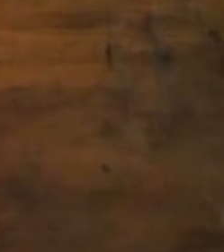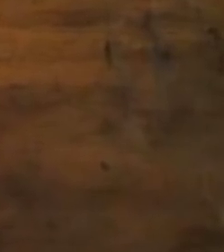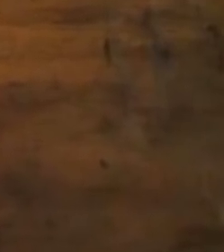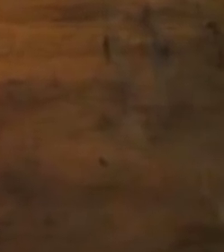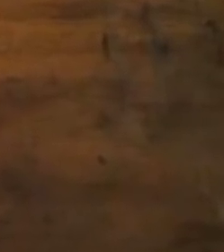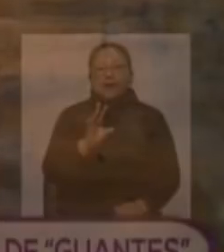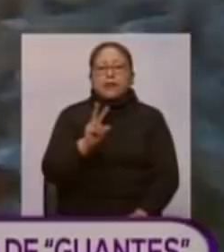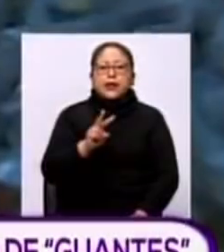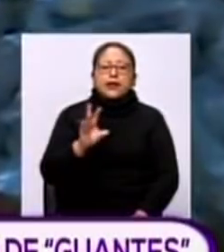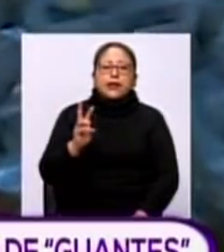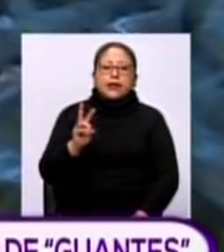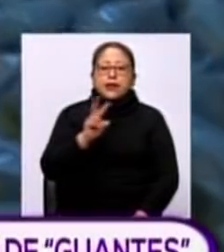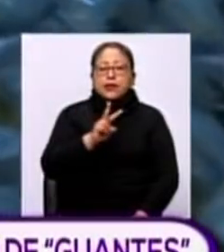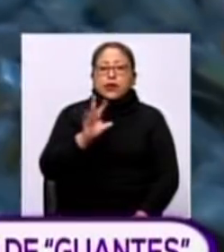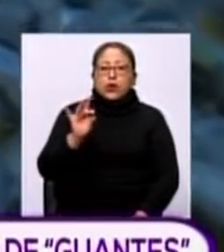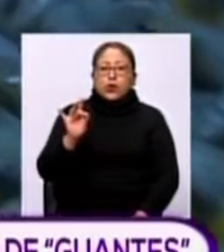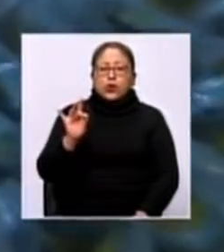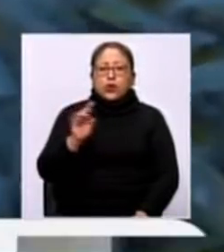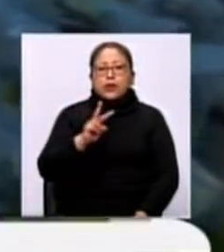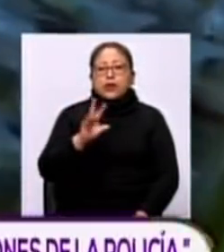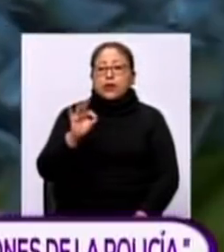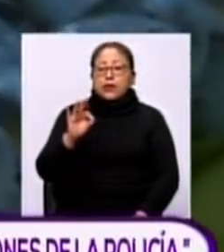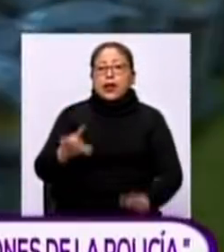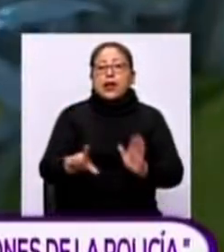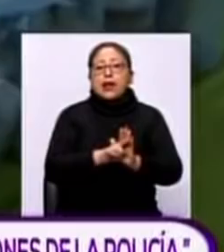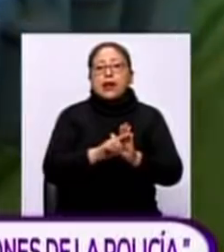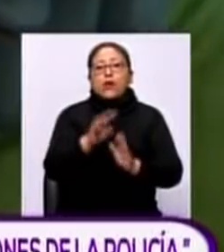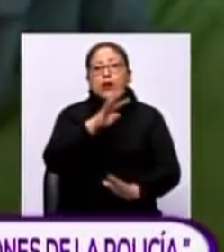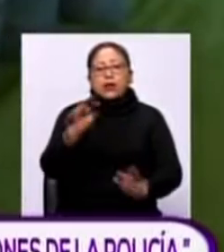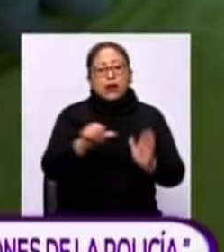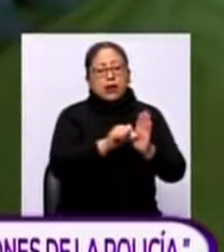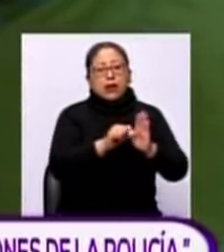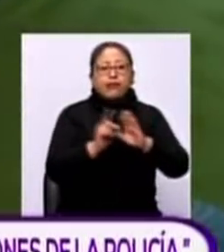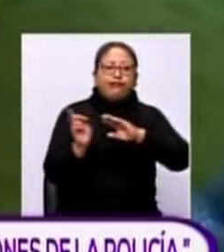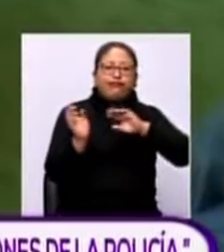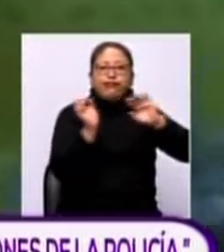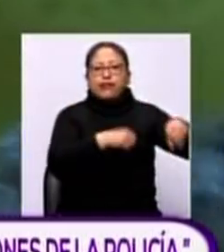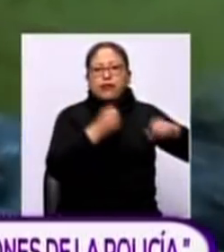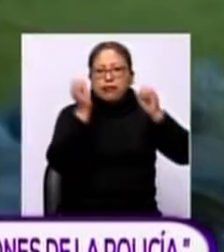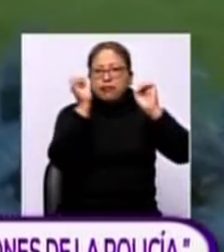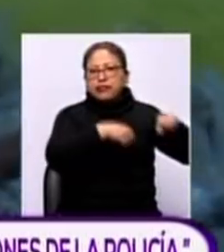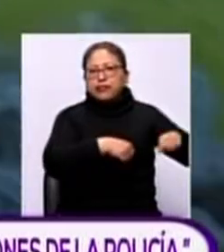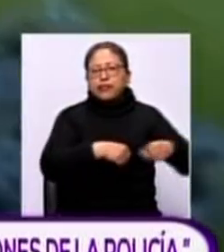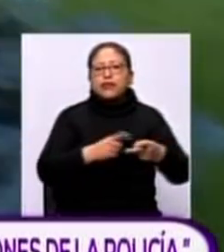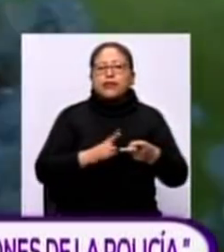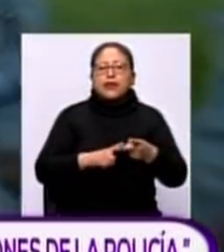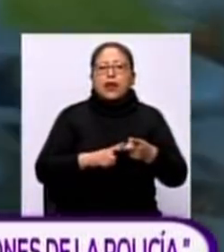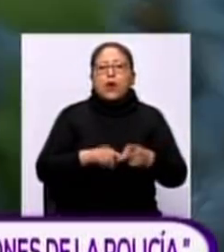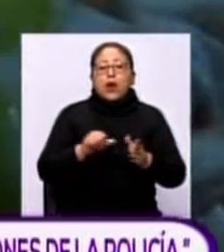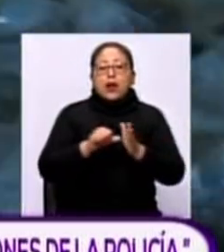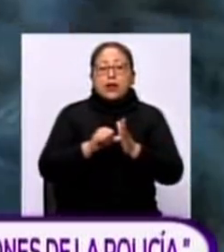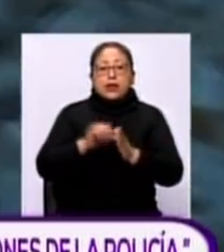Latinoamérica, cuando articulaban precisamente las dictaduras militares. Y en este contexto Evo Morales ahora habla